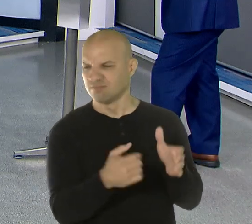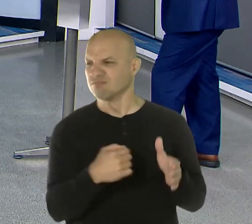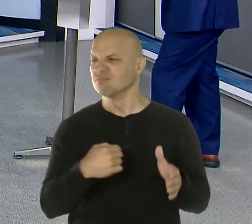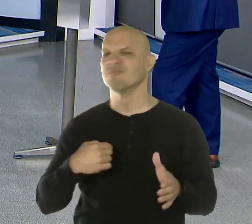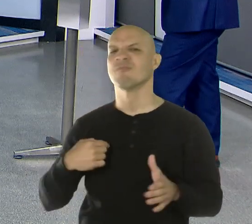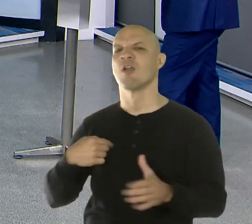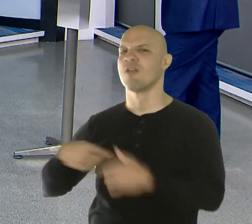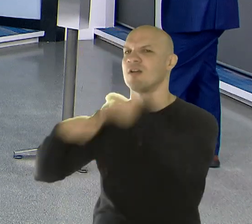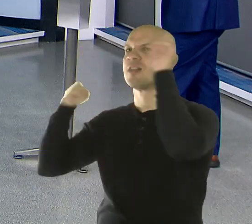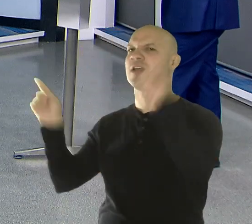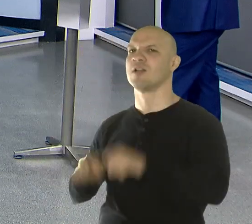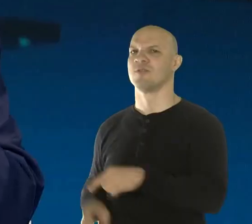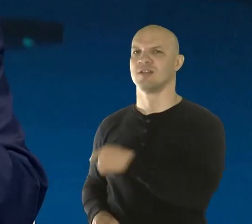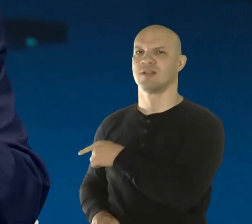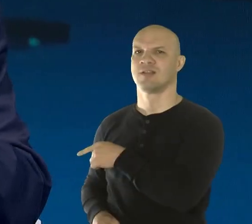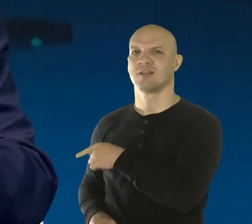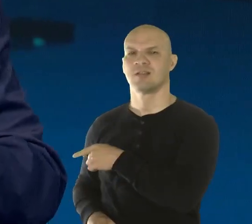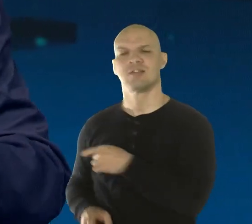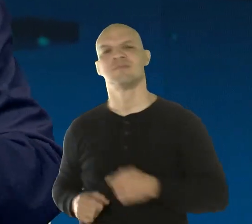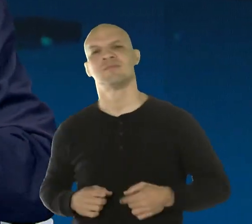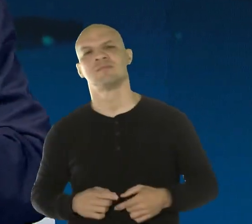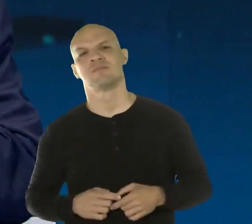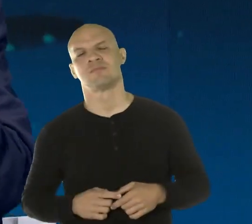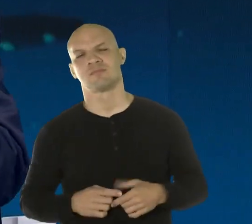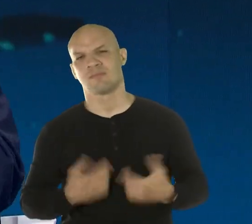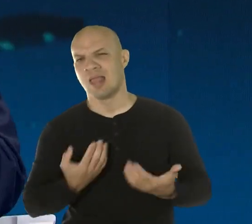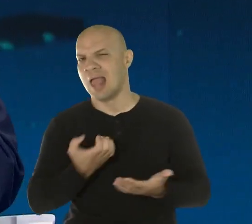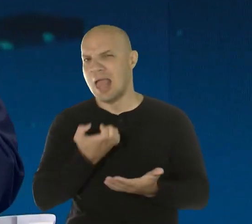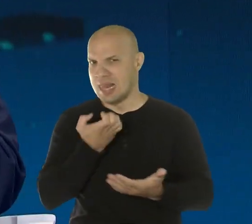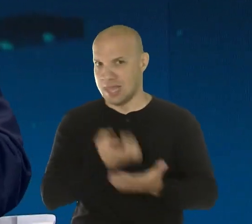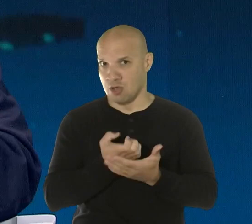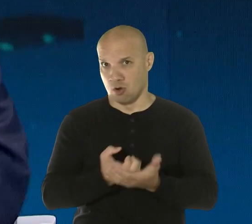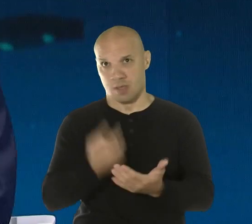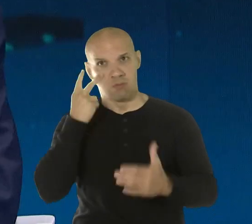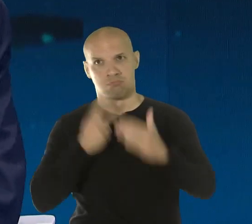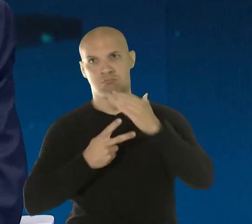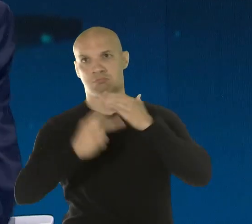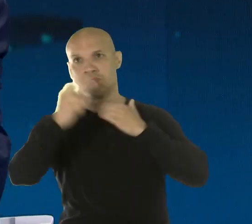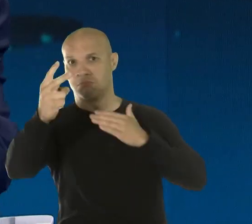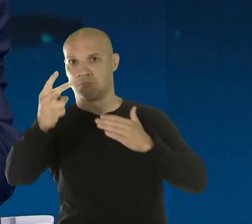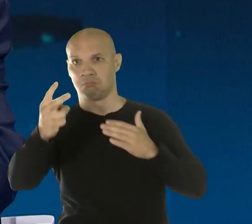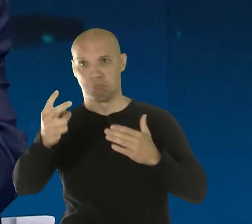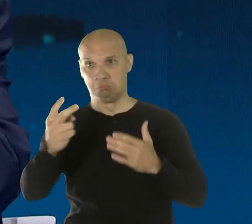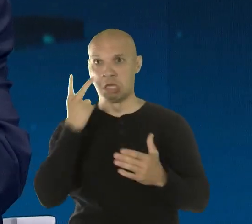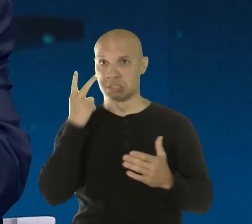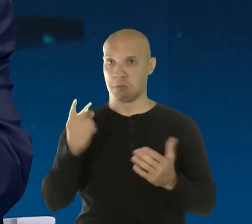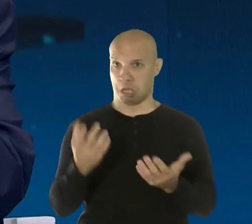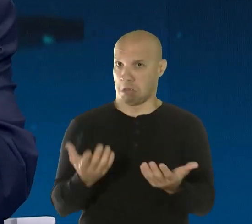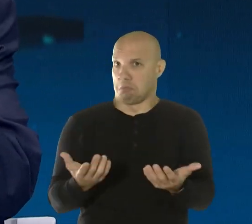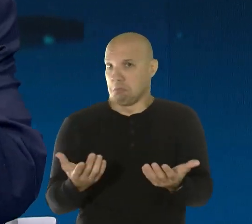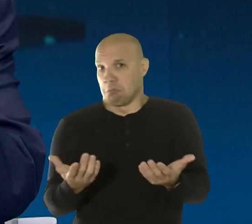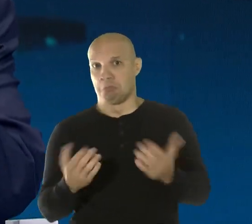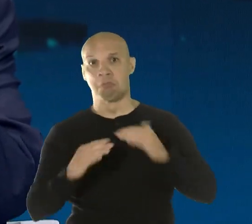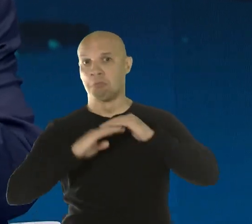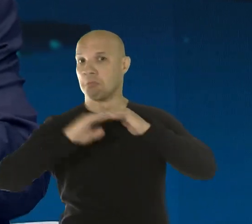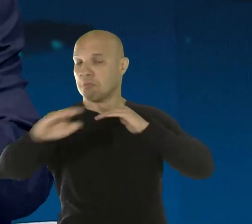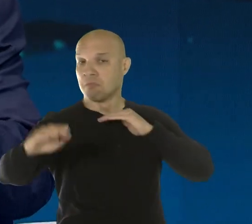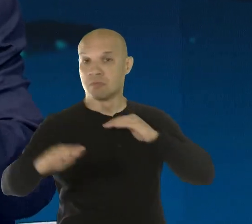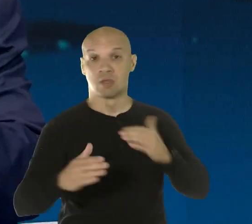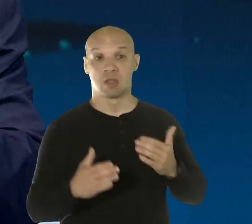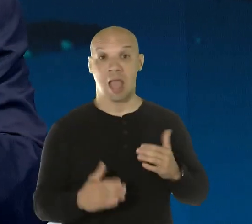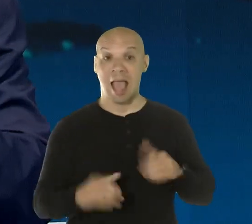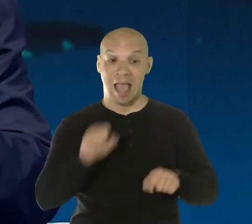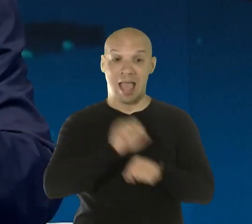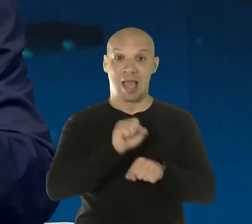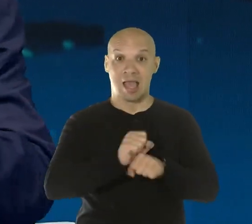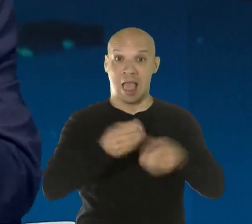Heriberto, en términos generales, en la economía, vamos a ponerlo de esta manera, no se ve mal. Obviamente, inclusive el nivel de desempleo